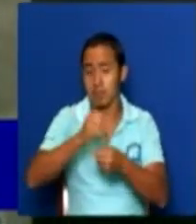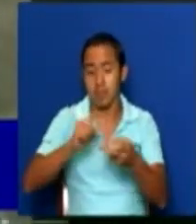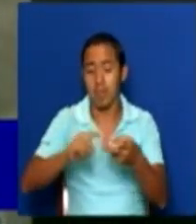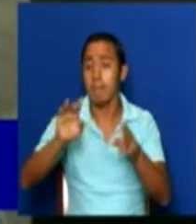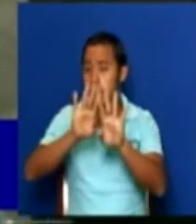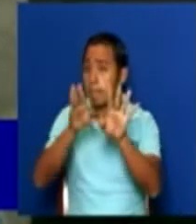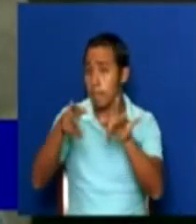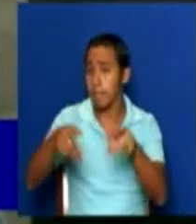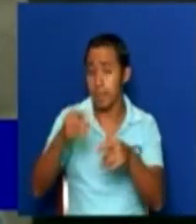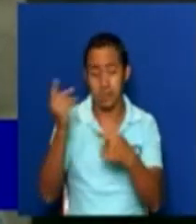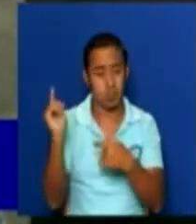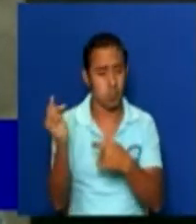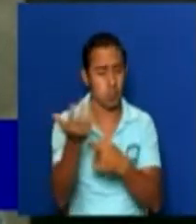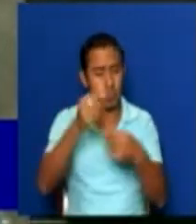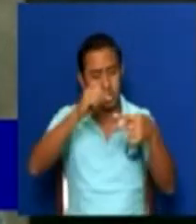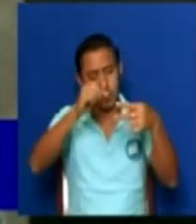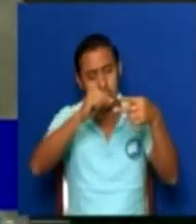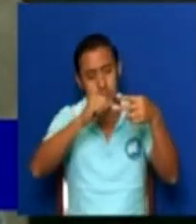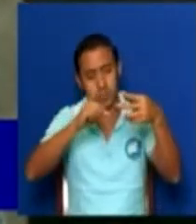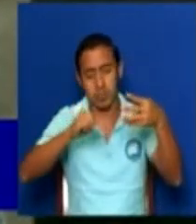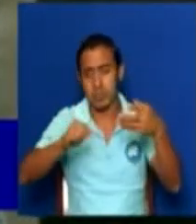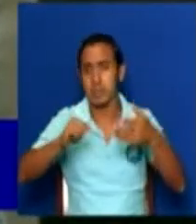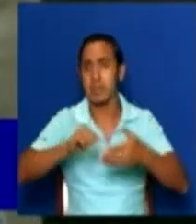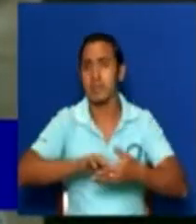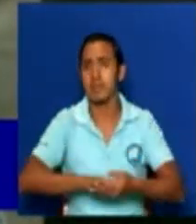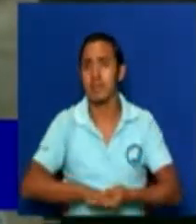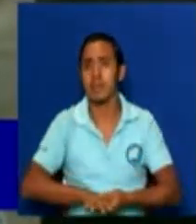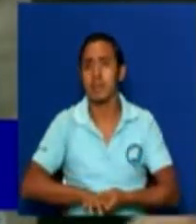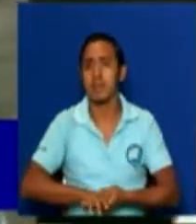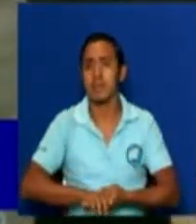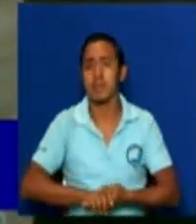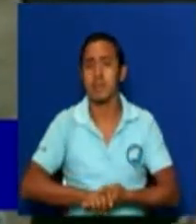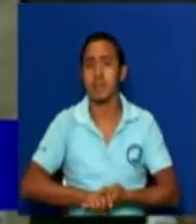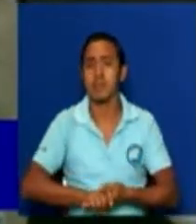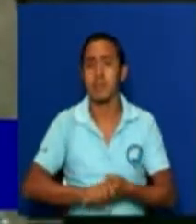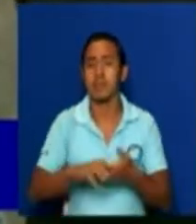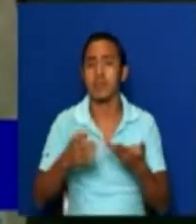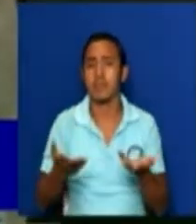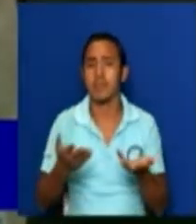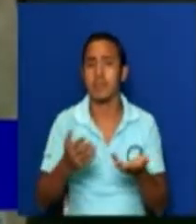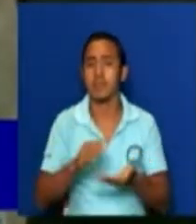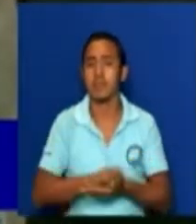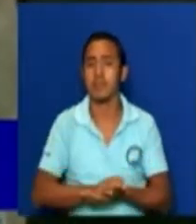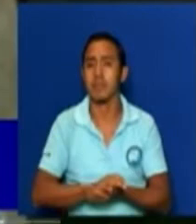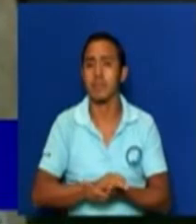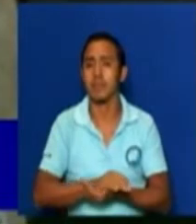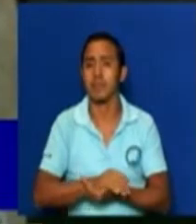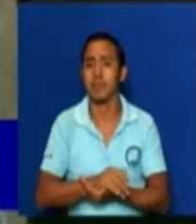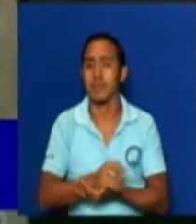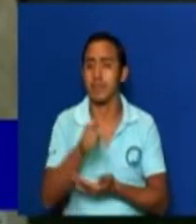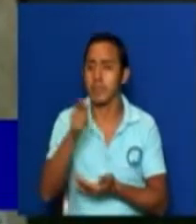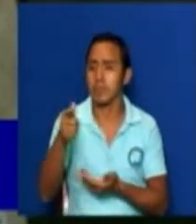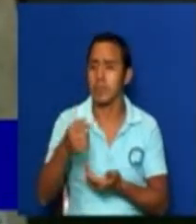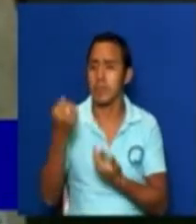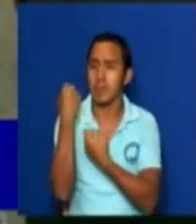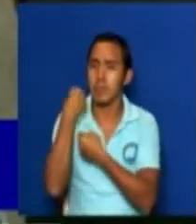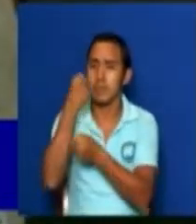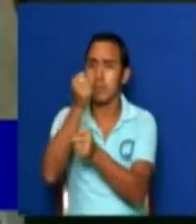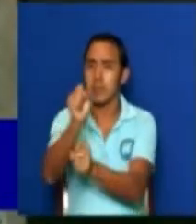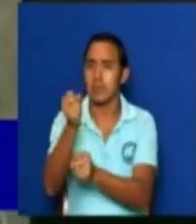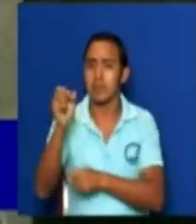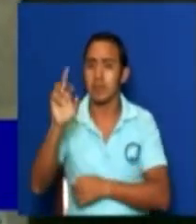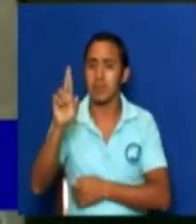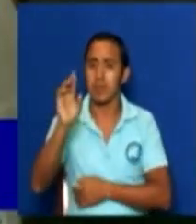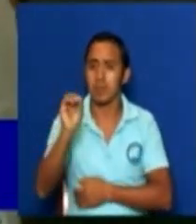mujeres en todos los espacios. Lo que decía el histórico líder